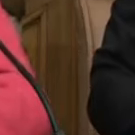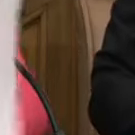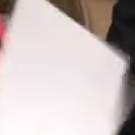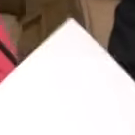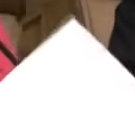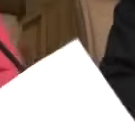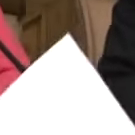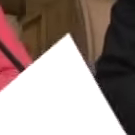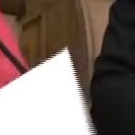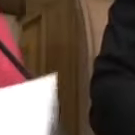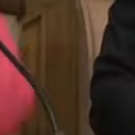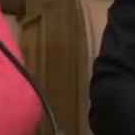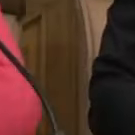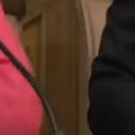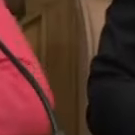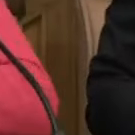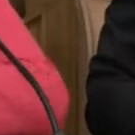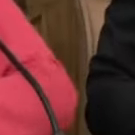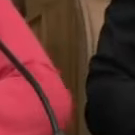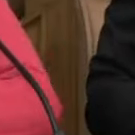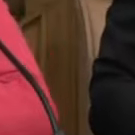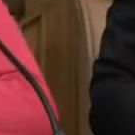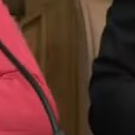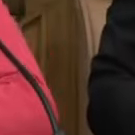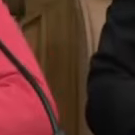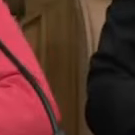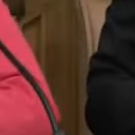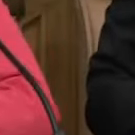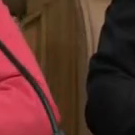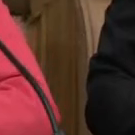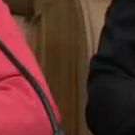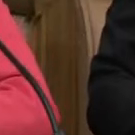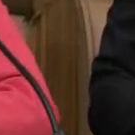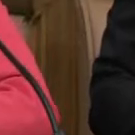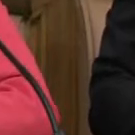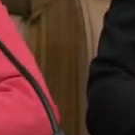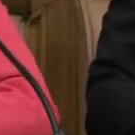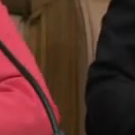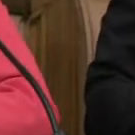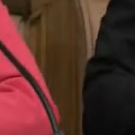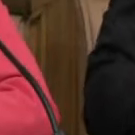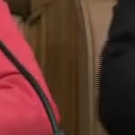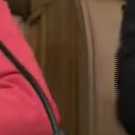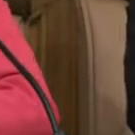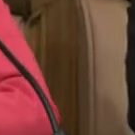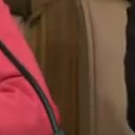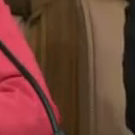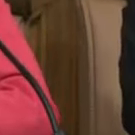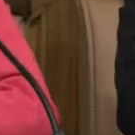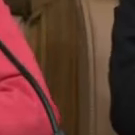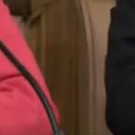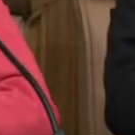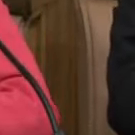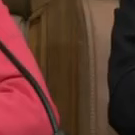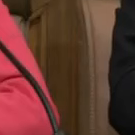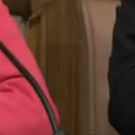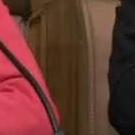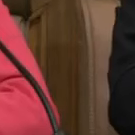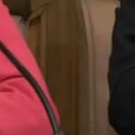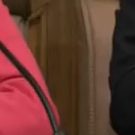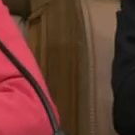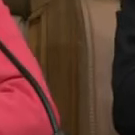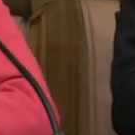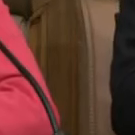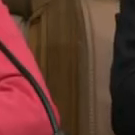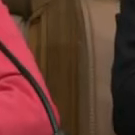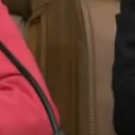en cada estado y municipio del territorio nacional, quienes asegurarán el respeto a sus derechos humanos y los mecanismos necesarios